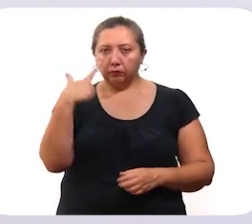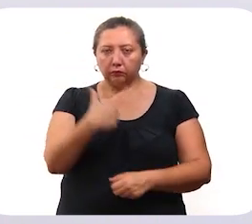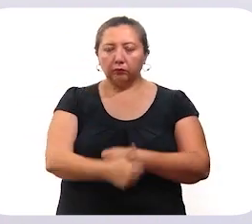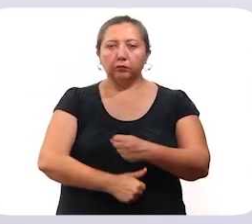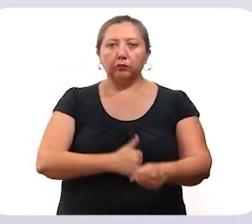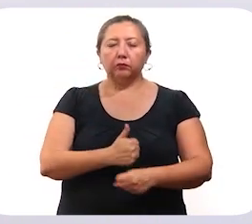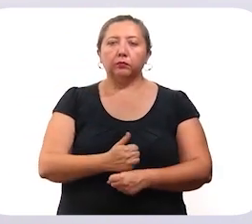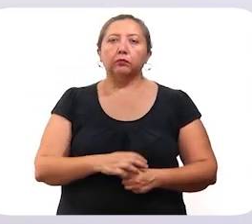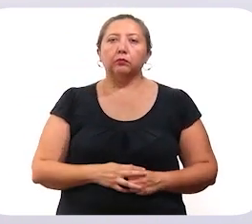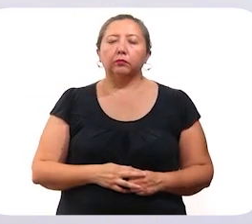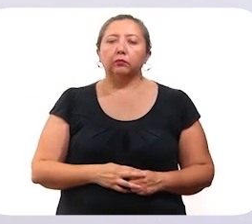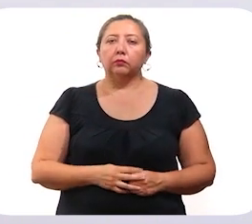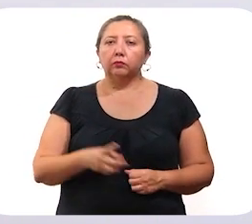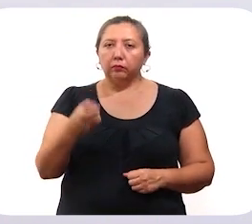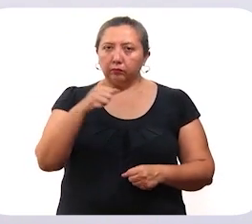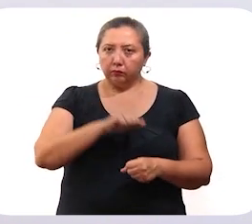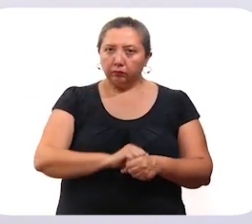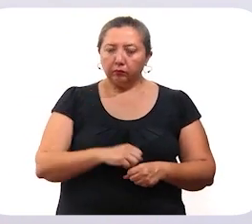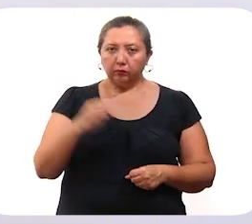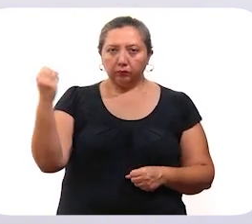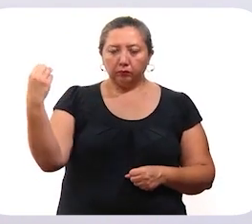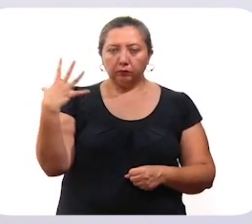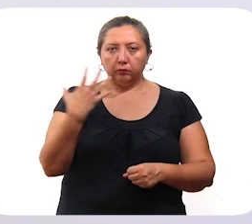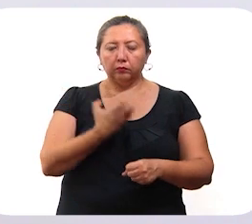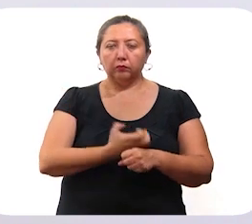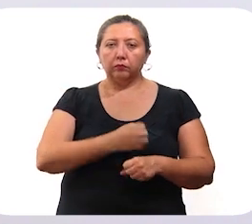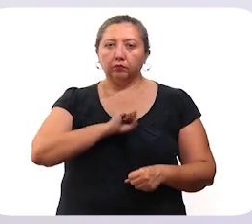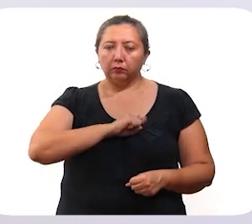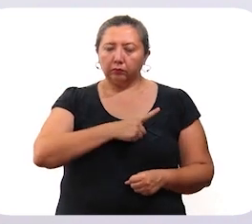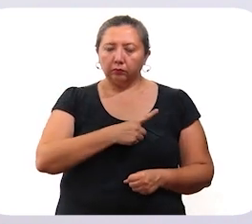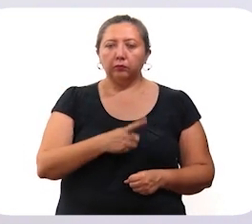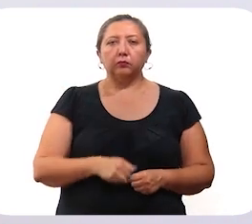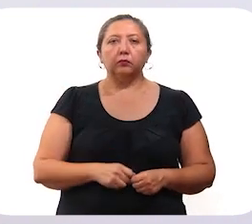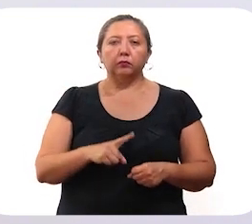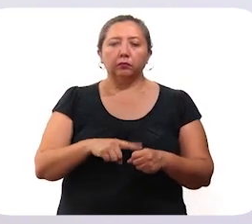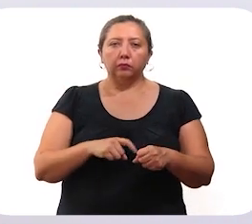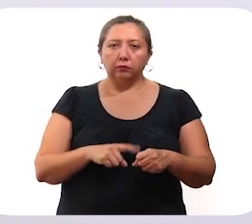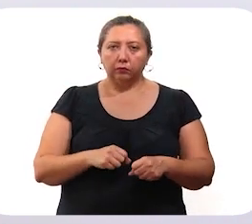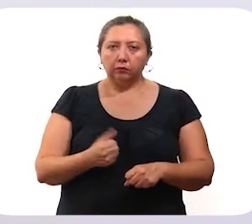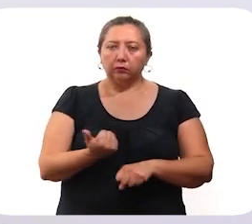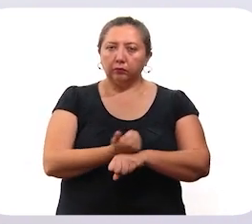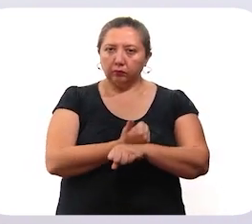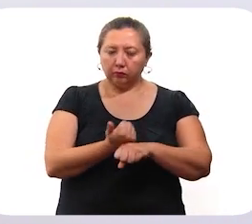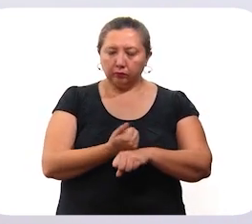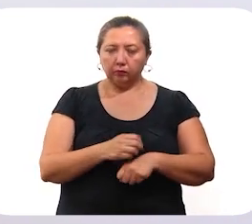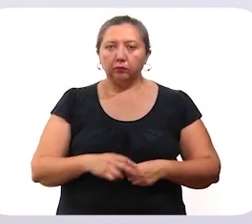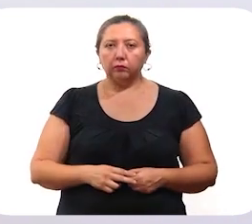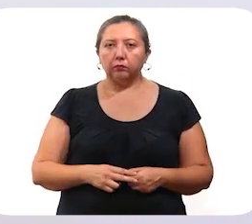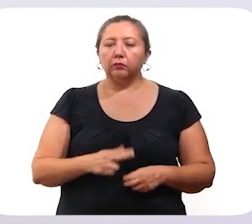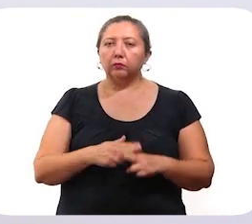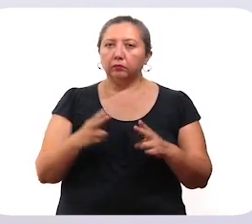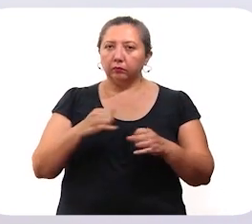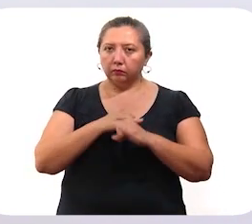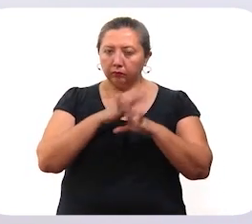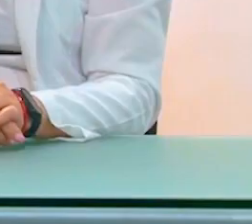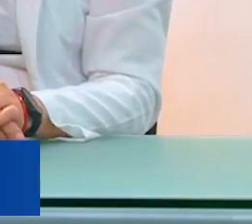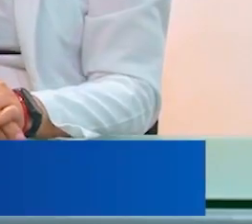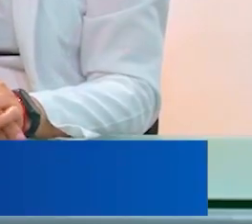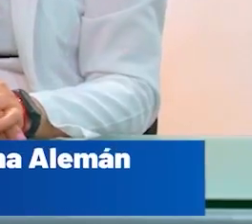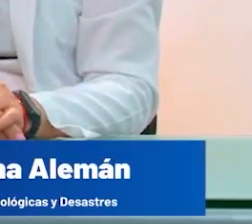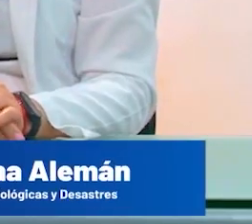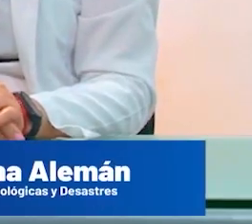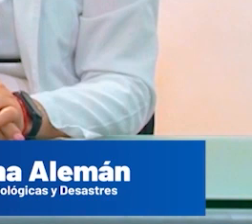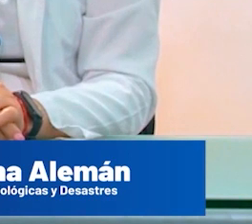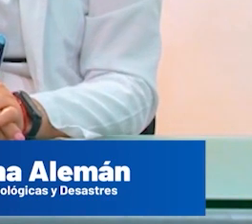a 107 años. Los indicadores semanales del semáforo estatal de salud marcan color amarillo. Hasta aquí mi reporte